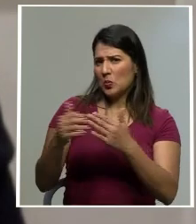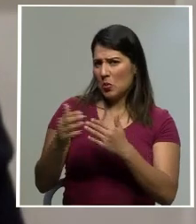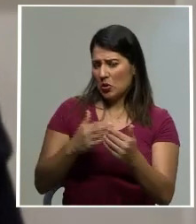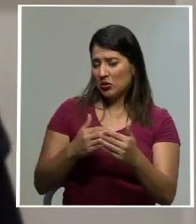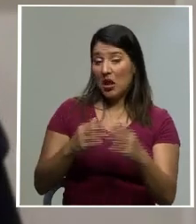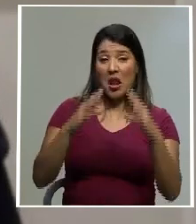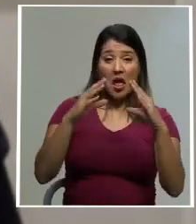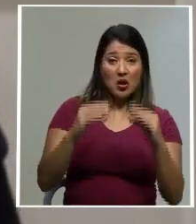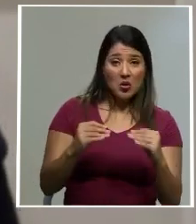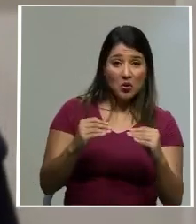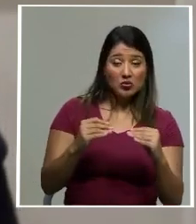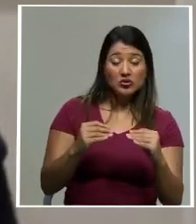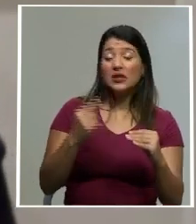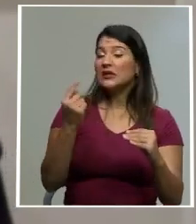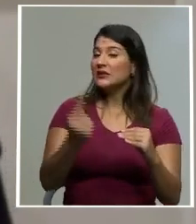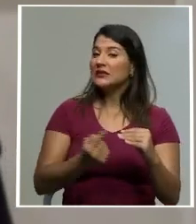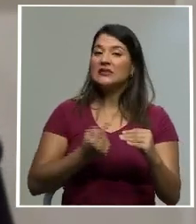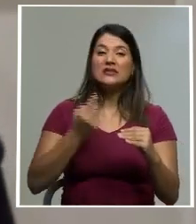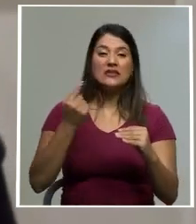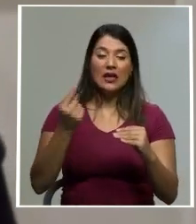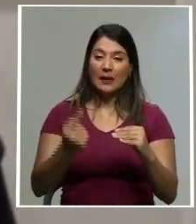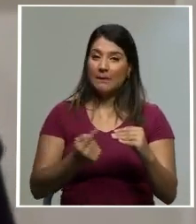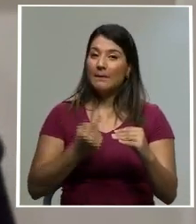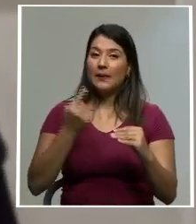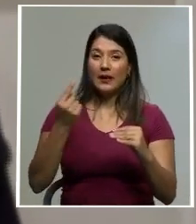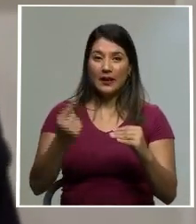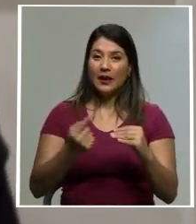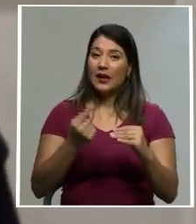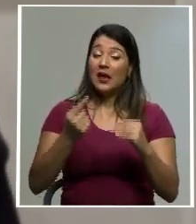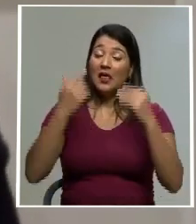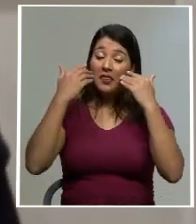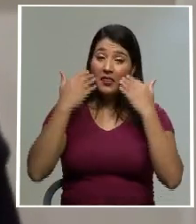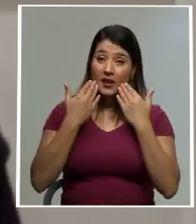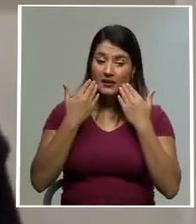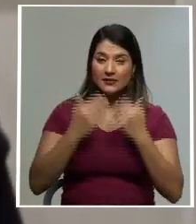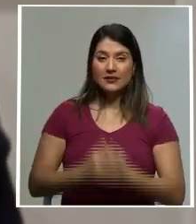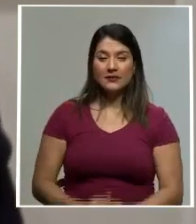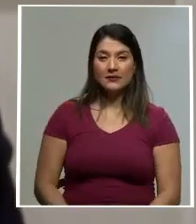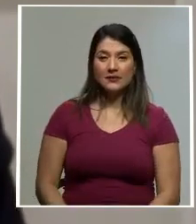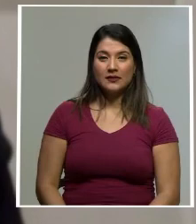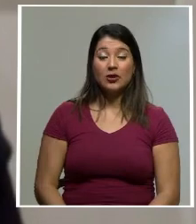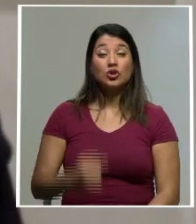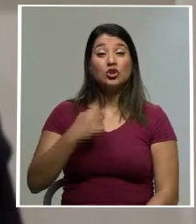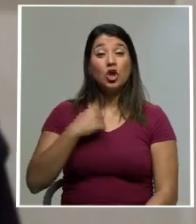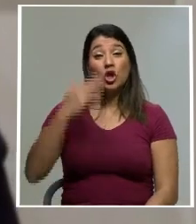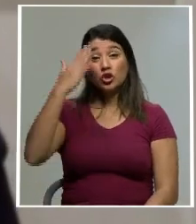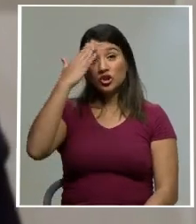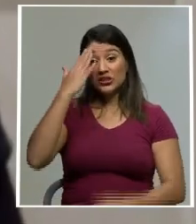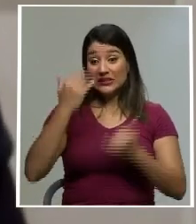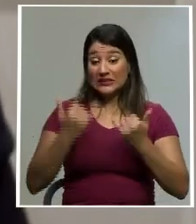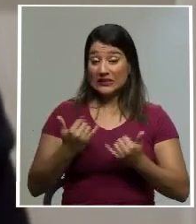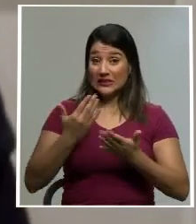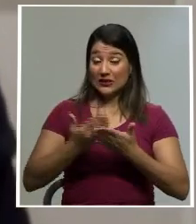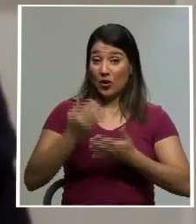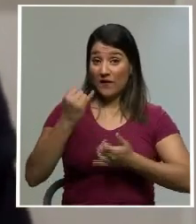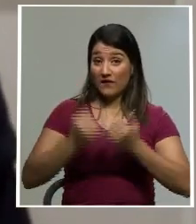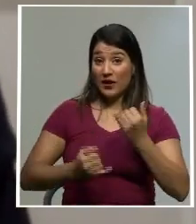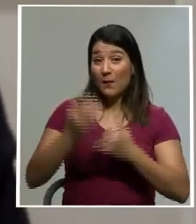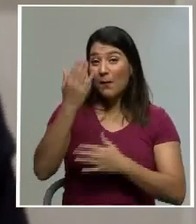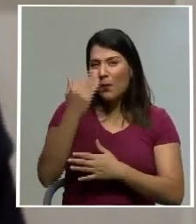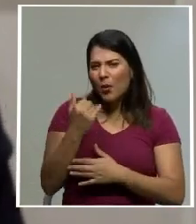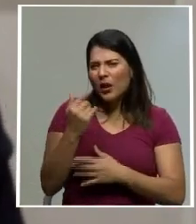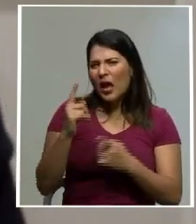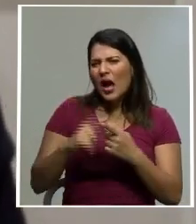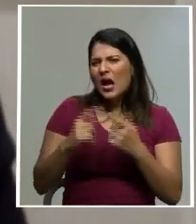noche siempre es una trompeta triste. Sé que es el fin, porque hasta